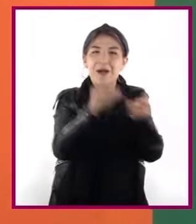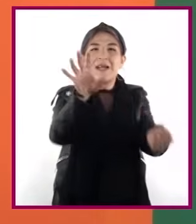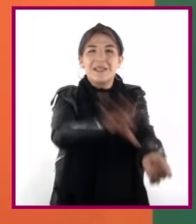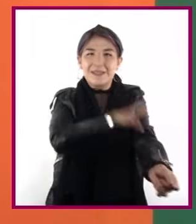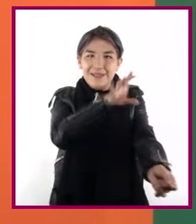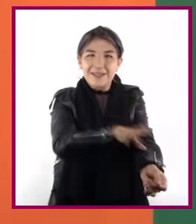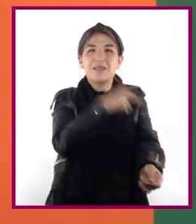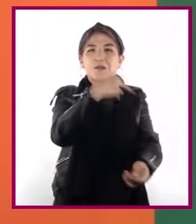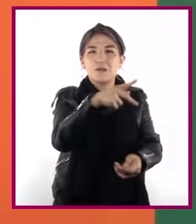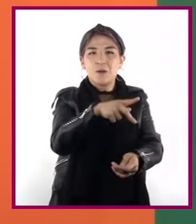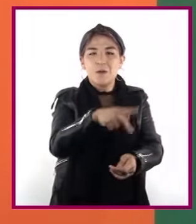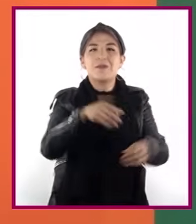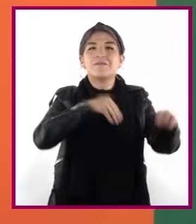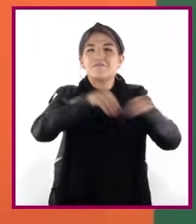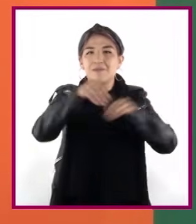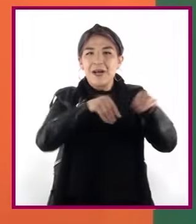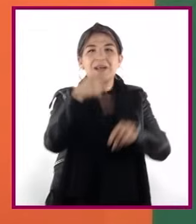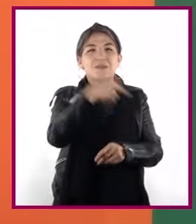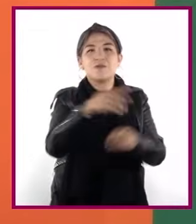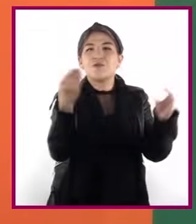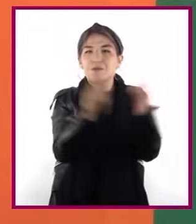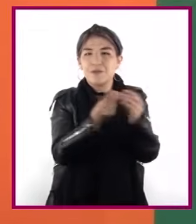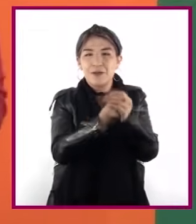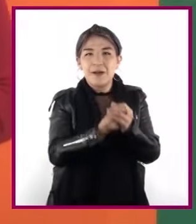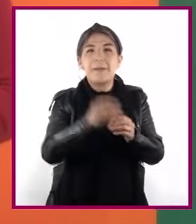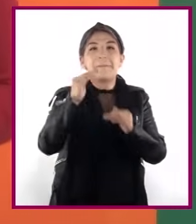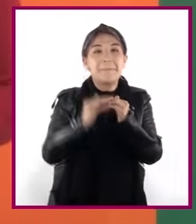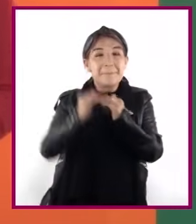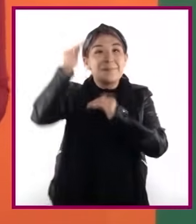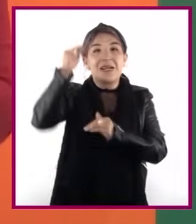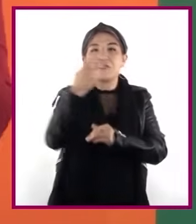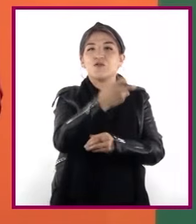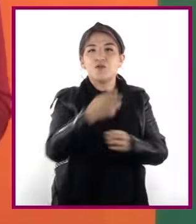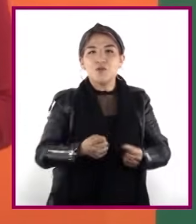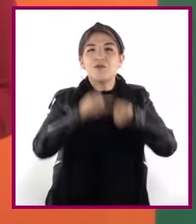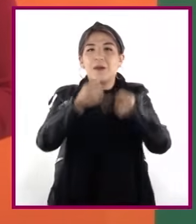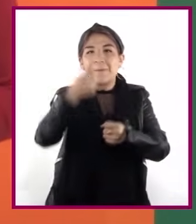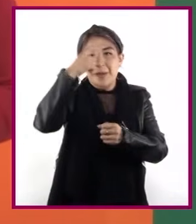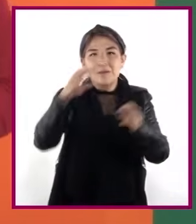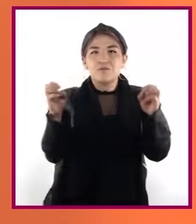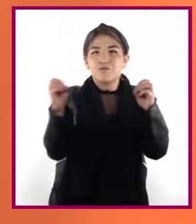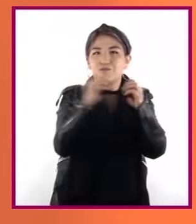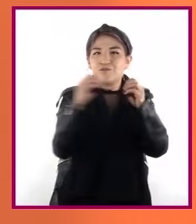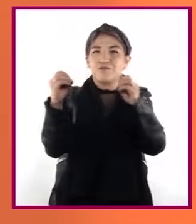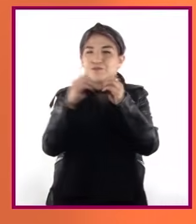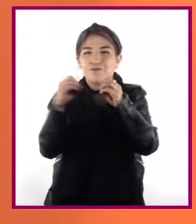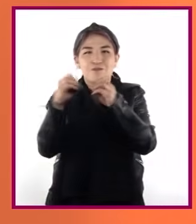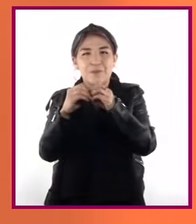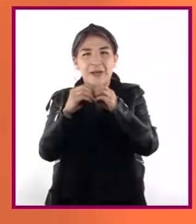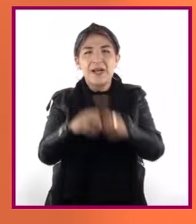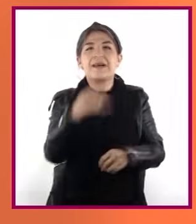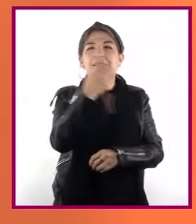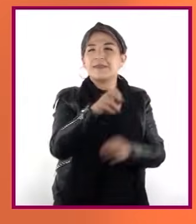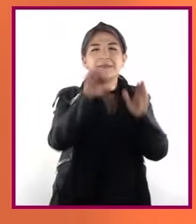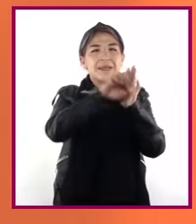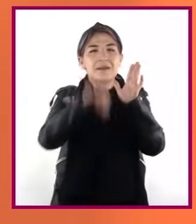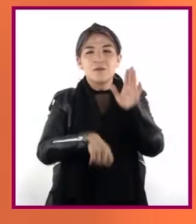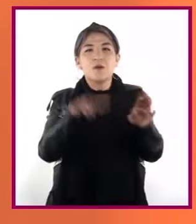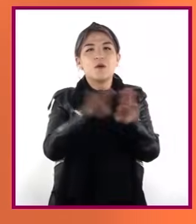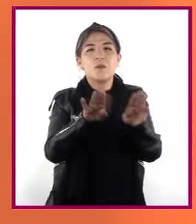cinética de las partículas que lo forman y aumentan la fuerza de atracción. Este es el caso